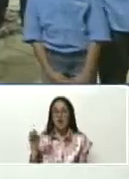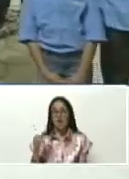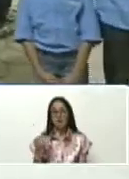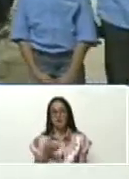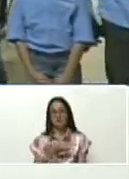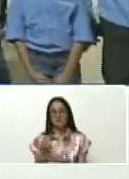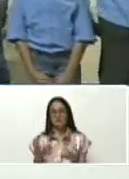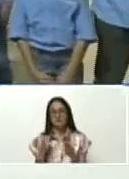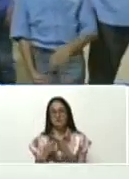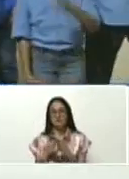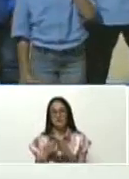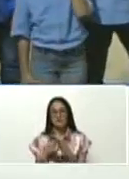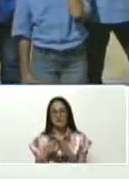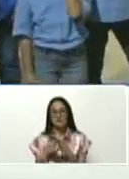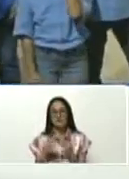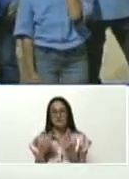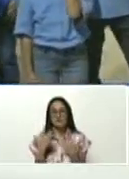maravillado de toda esa